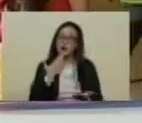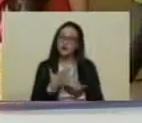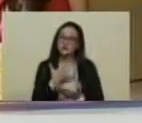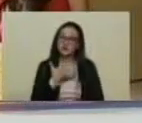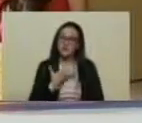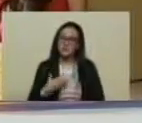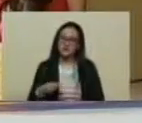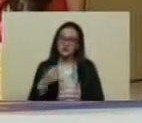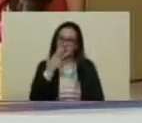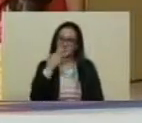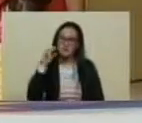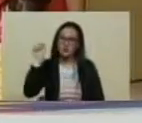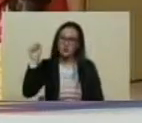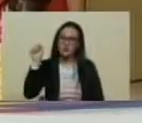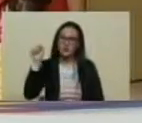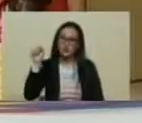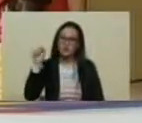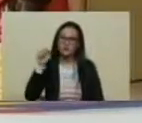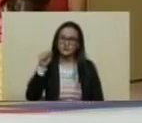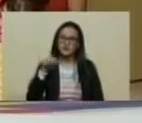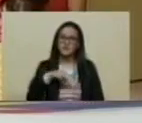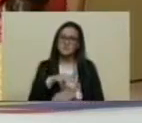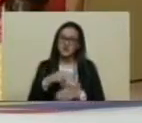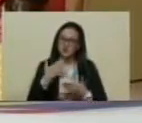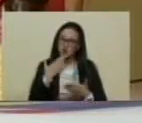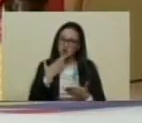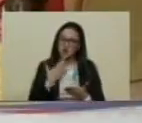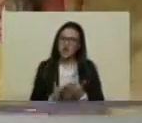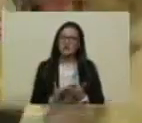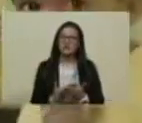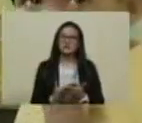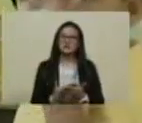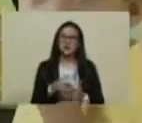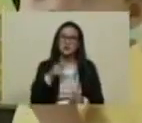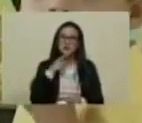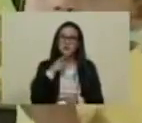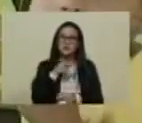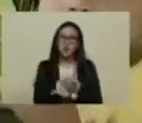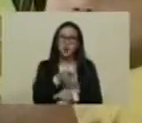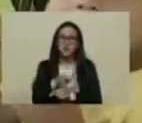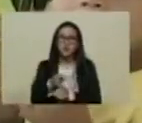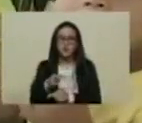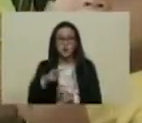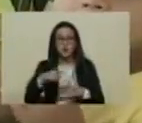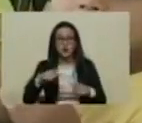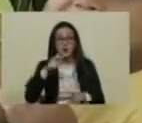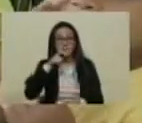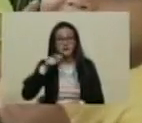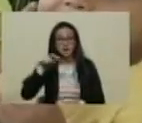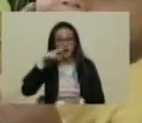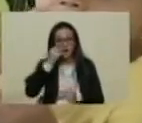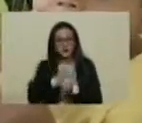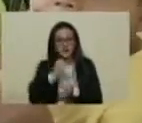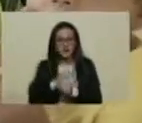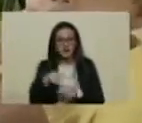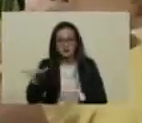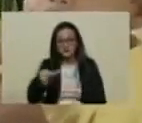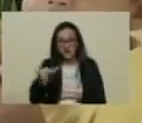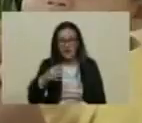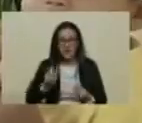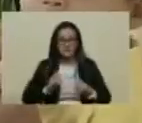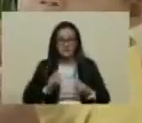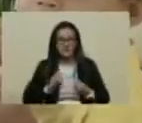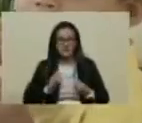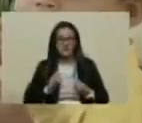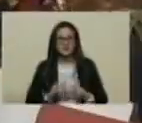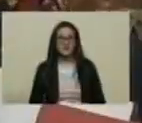presidente, que usted haya considerado, y ministro, esa instrucción que nos han dado, que el personal de nuestras instituciones sea cercana a